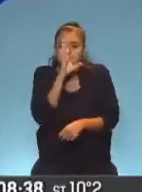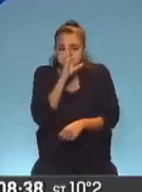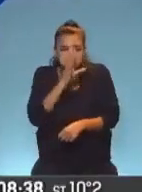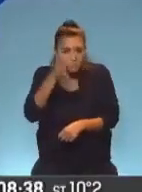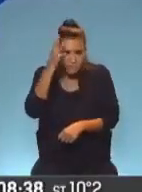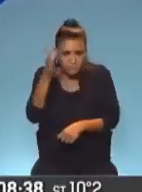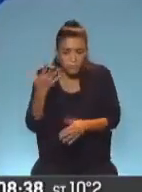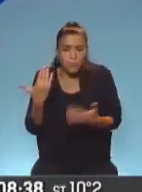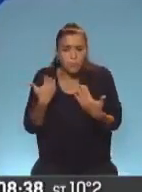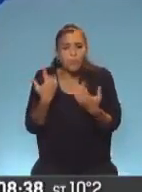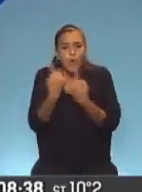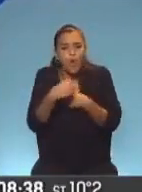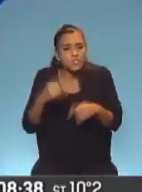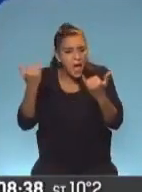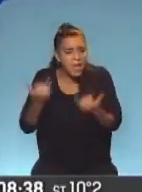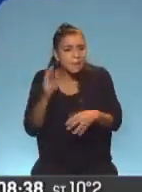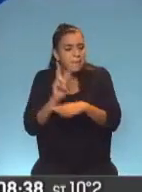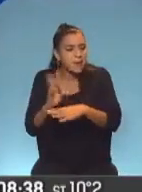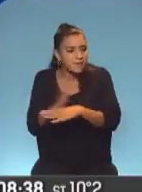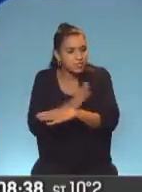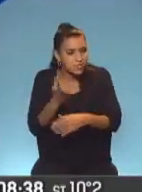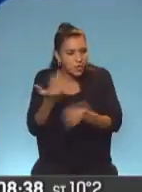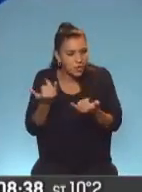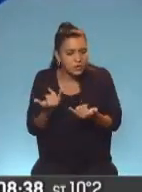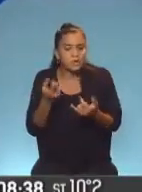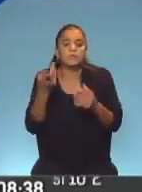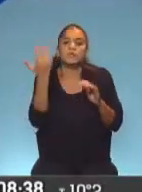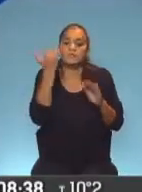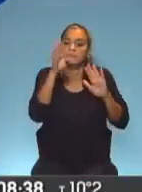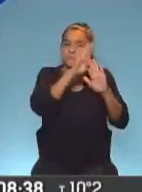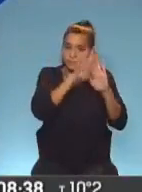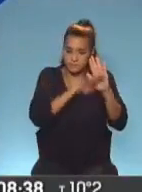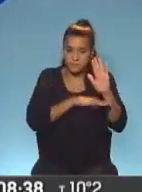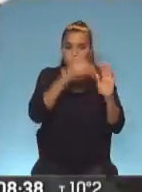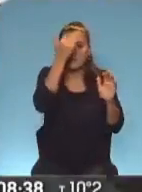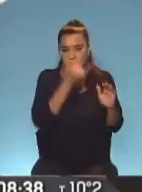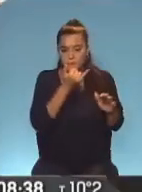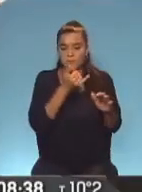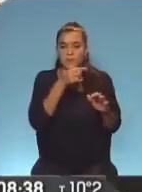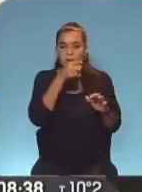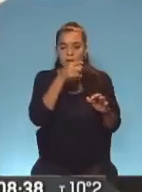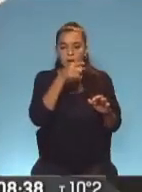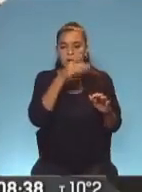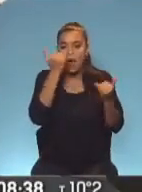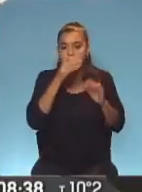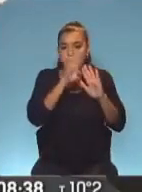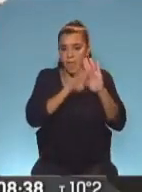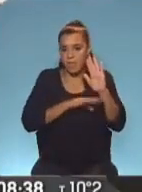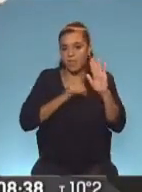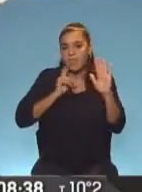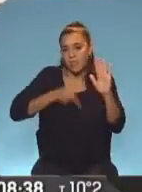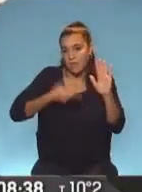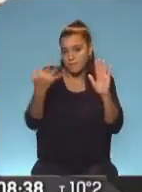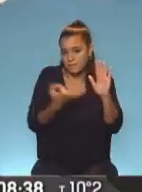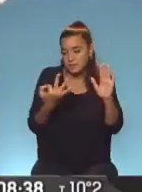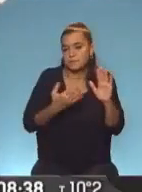hacinamiento, ¿llegan los insumos para la prevención? Hay protocolos de actuación, hay medidas especiales que han sido